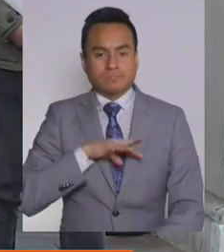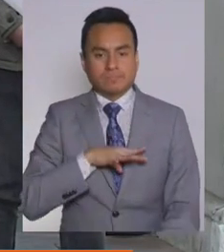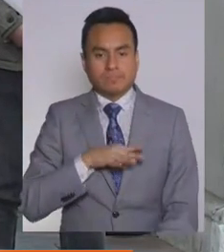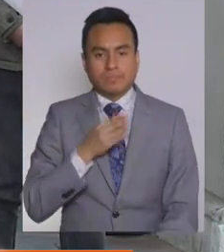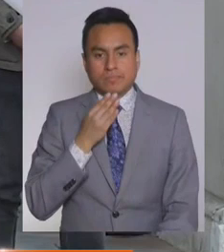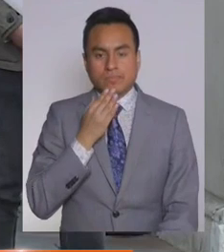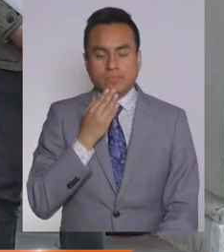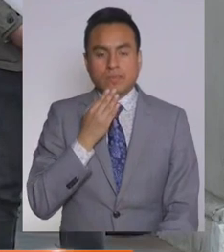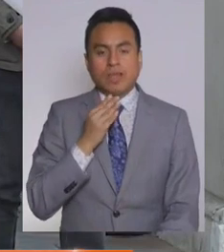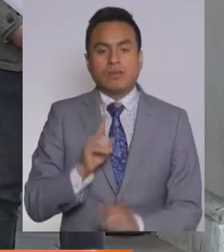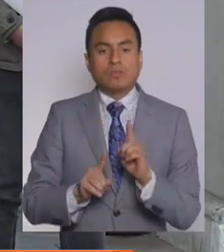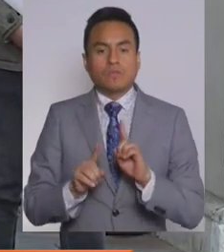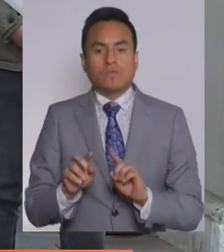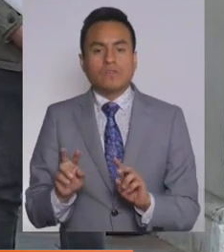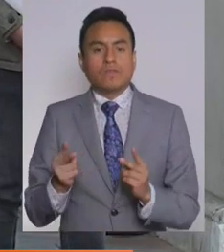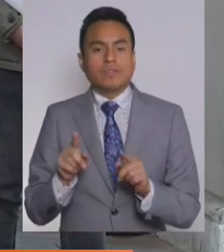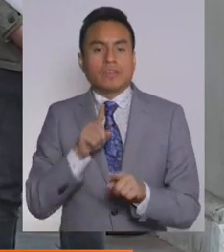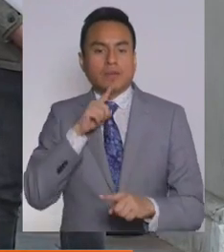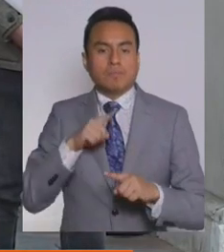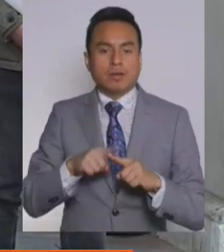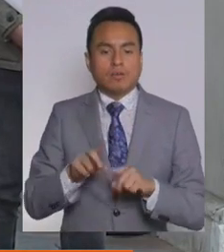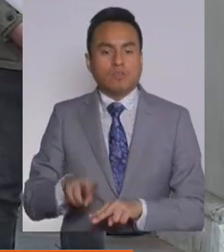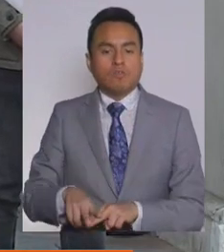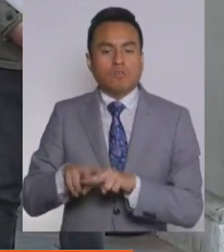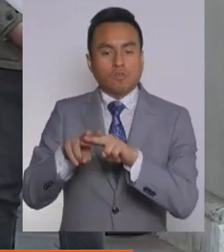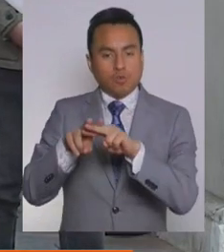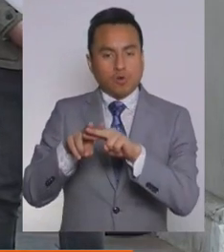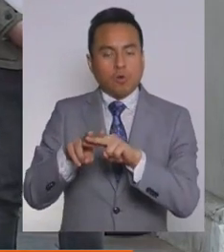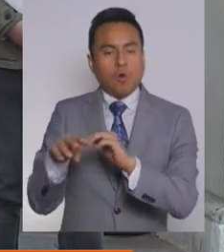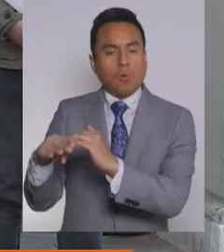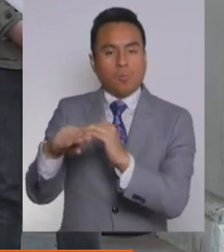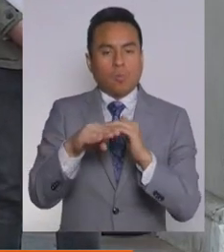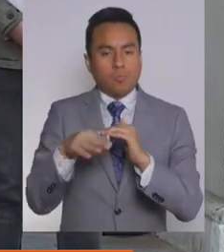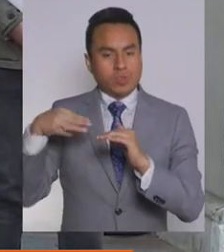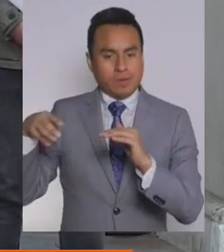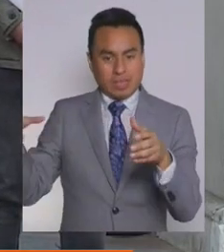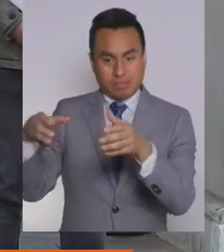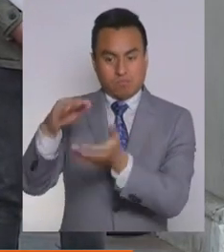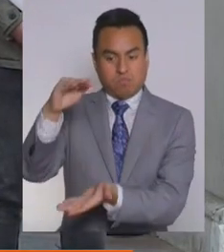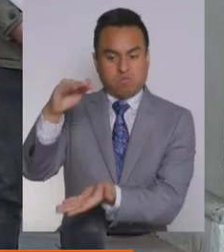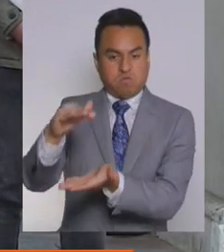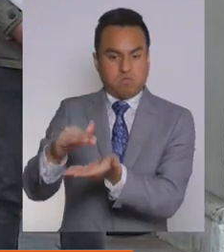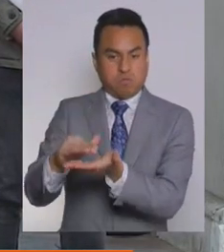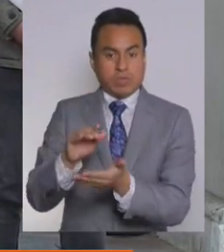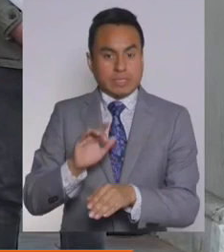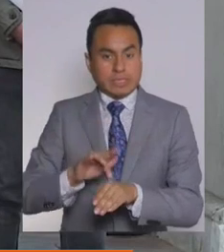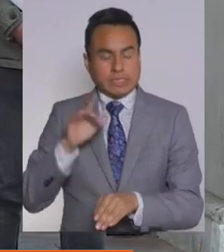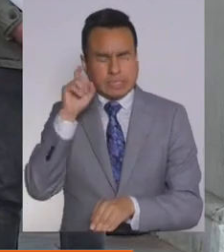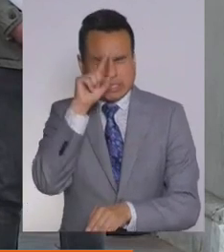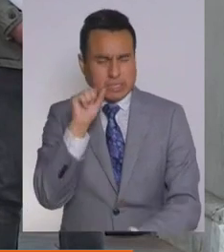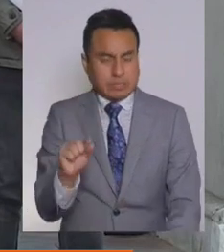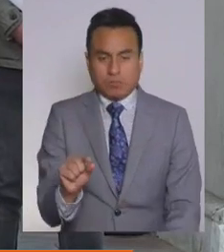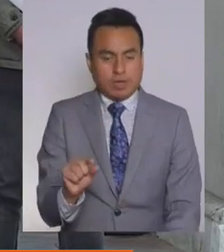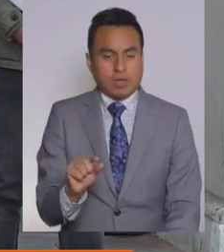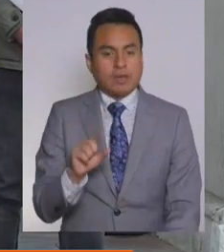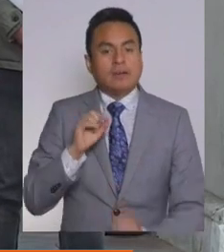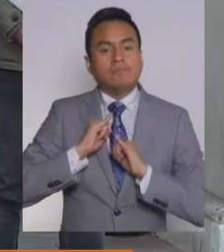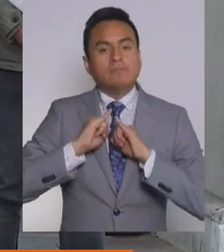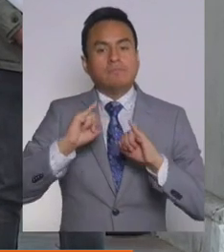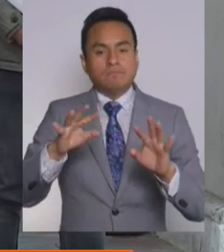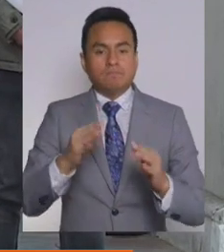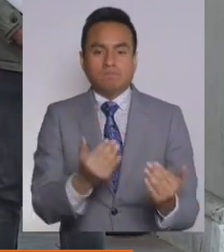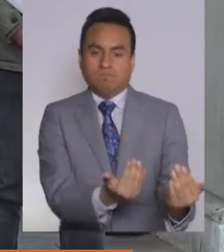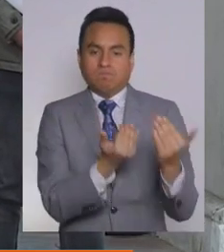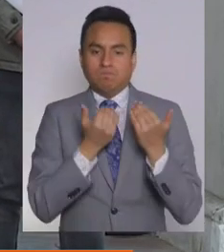sobre todo a los que viven de lo que se llama el Fondo Común Municipal. Eso está en una situación bastante crítica y lo han hecho saber y esperamos que nos